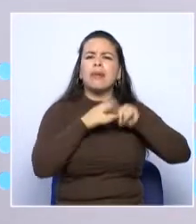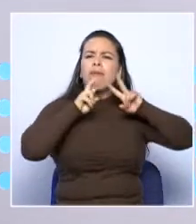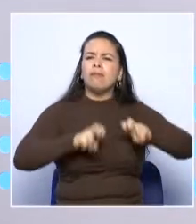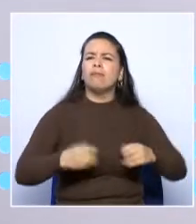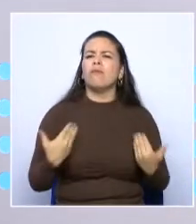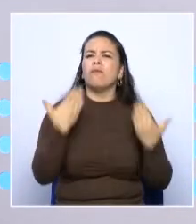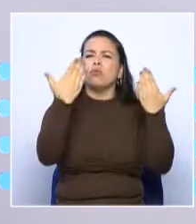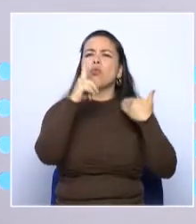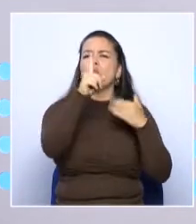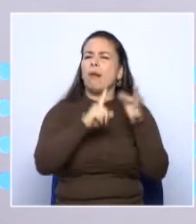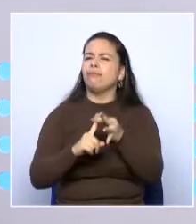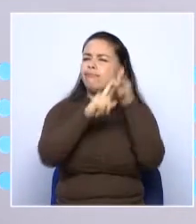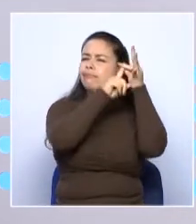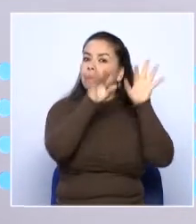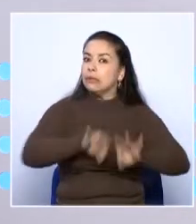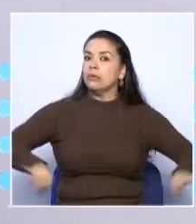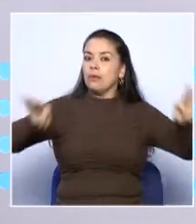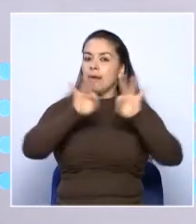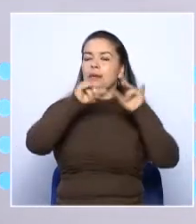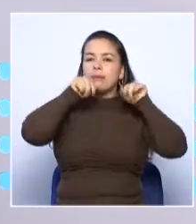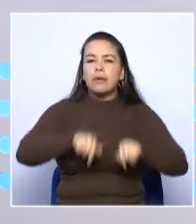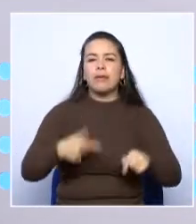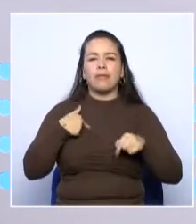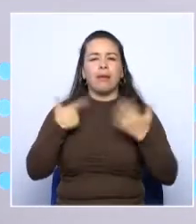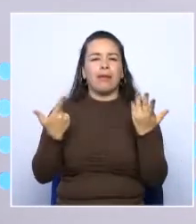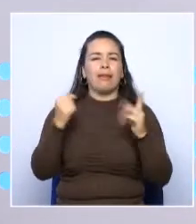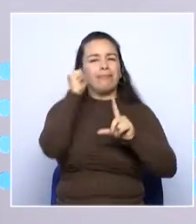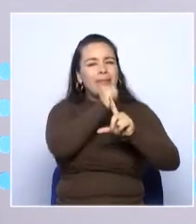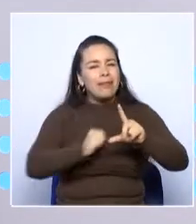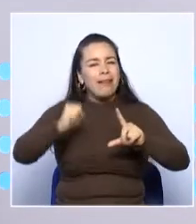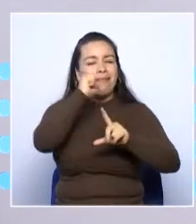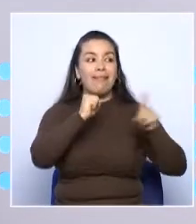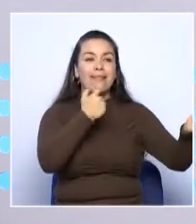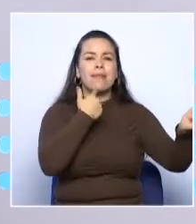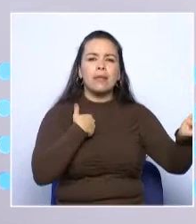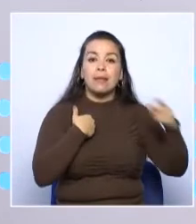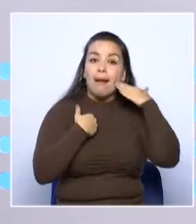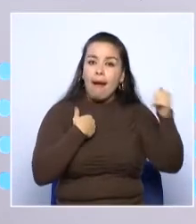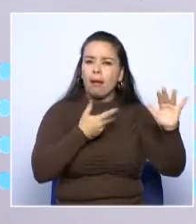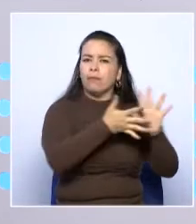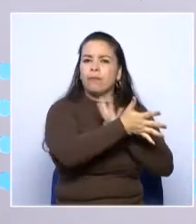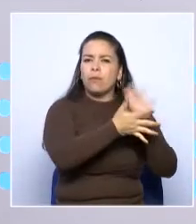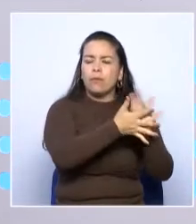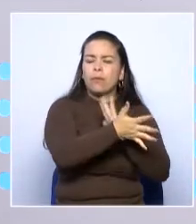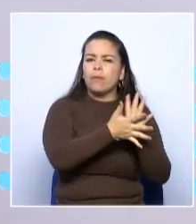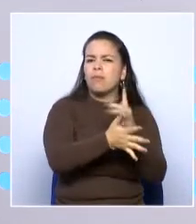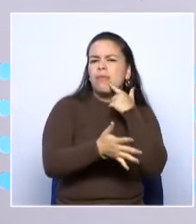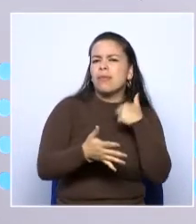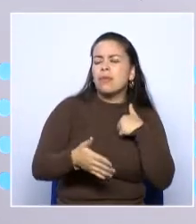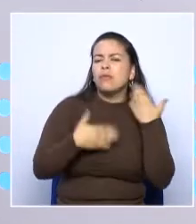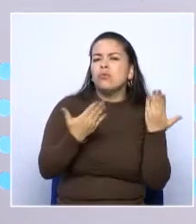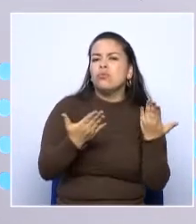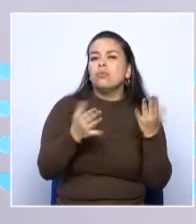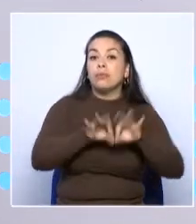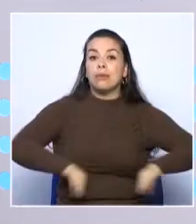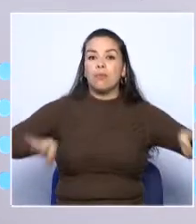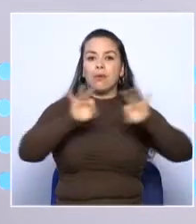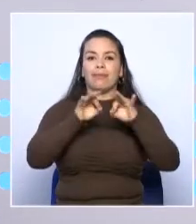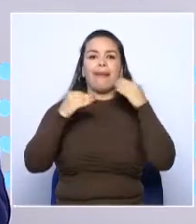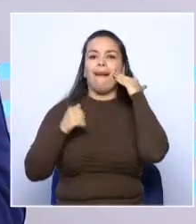las especialidades que además de radiología ha hecho la doctora María Mónica Ramírez es la parte de la